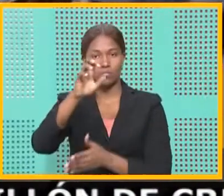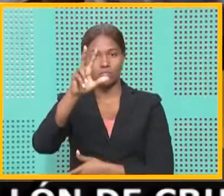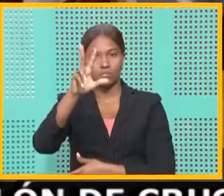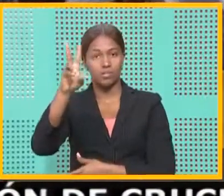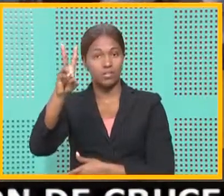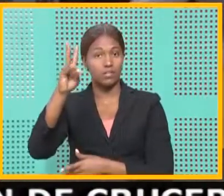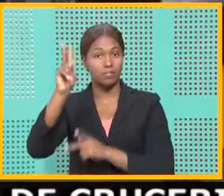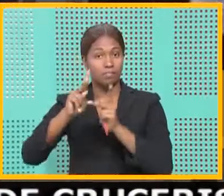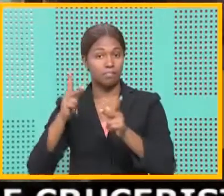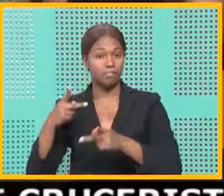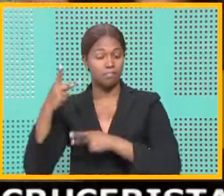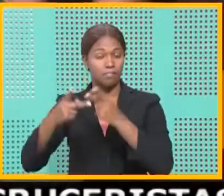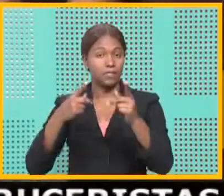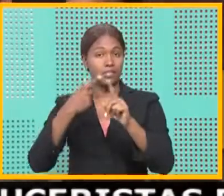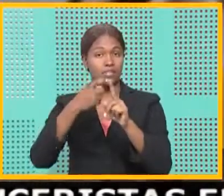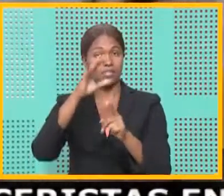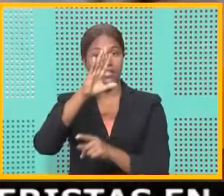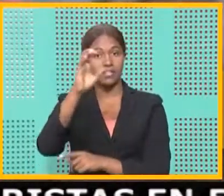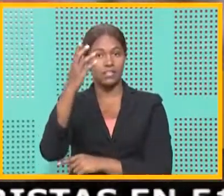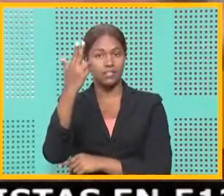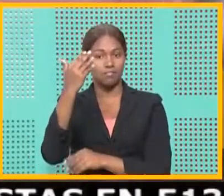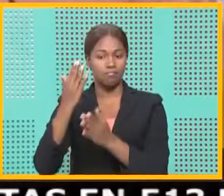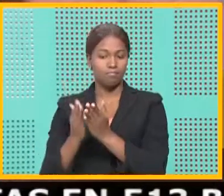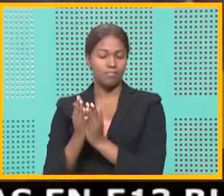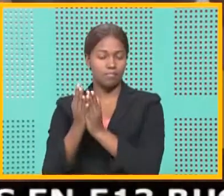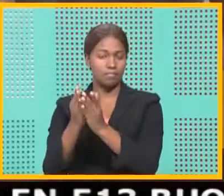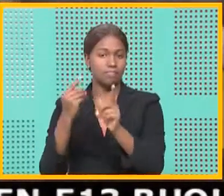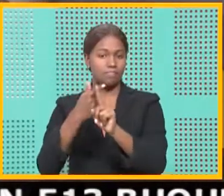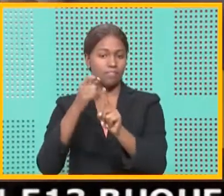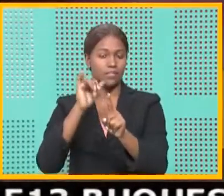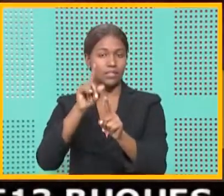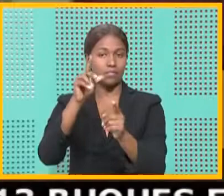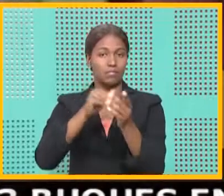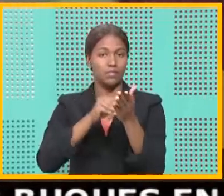1.501.537 visitantes en 513 cruceros, de los cuales